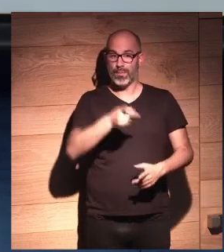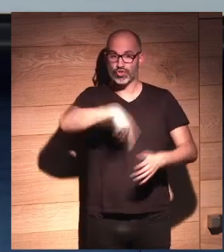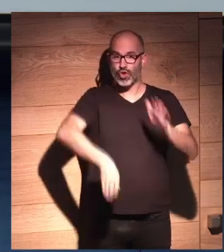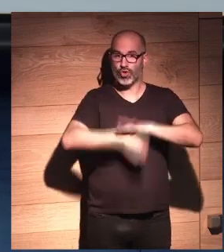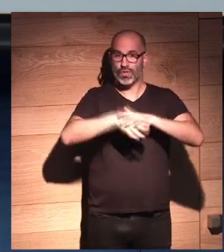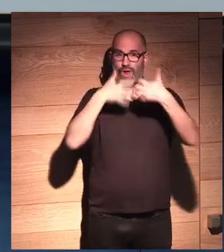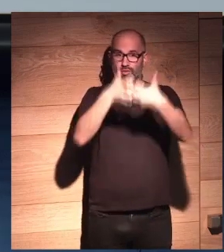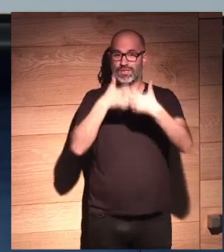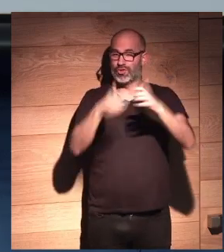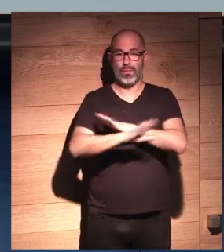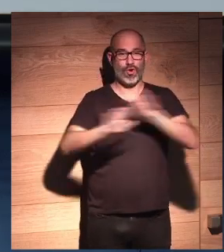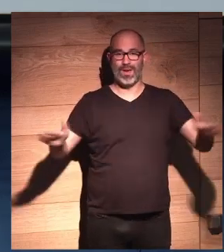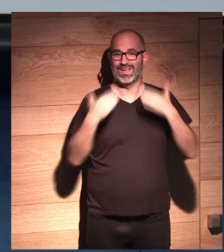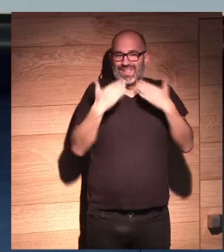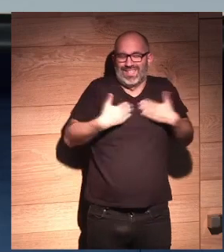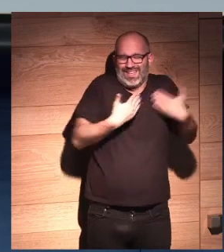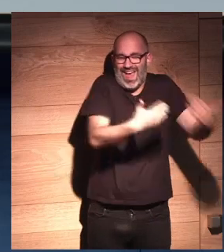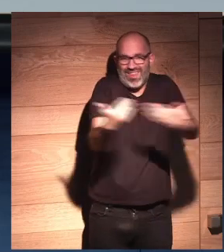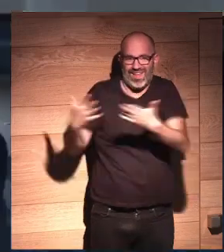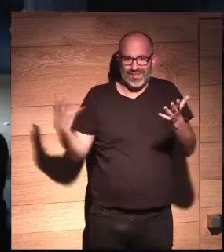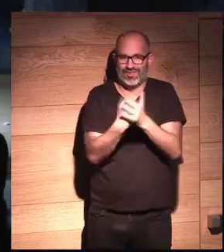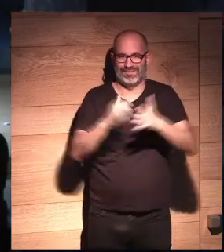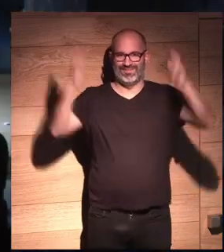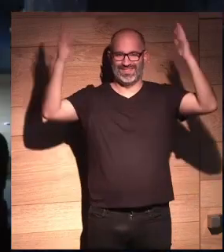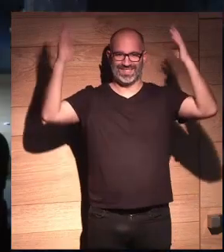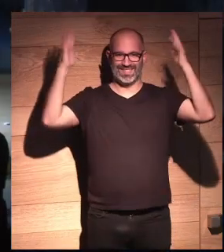luchando y poco más. Queridos, muchas gracias.